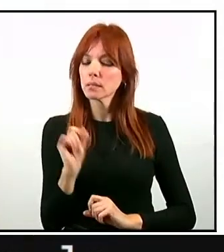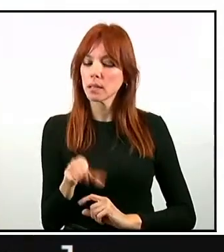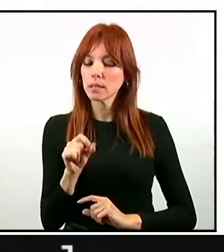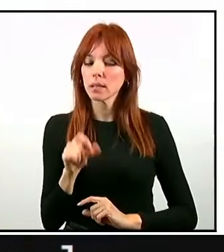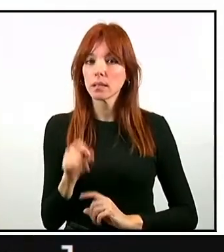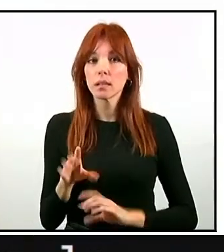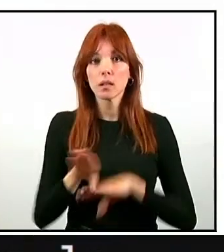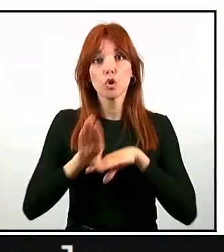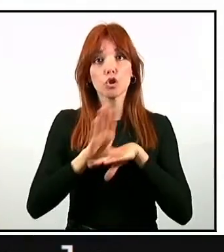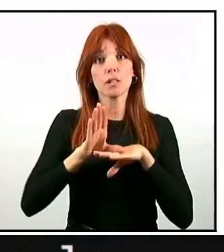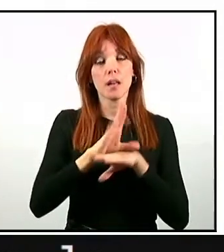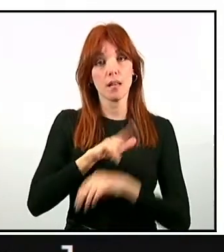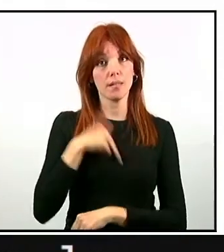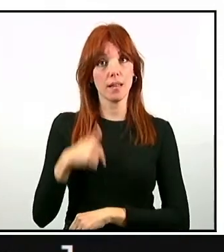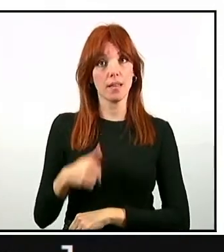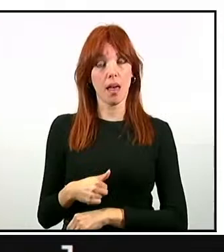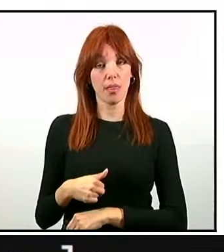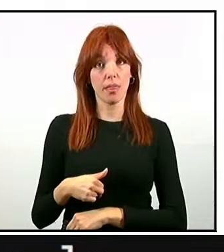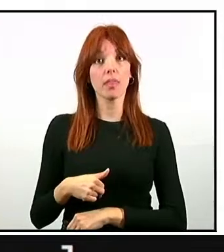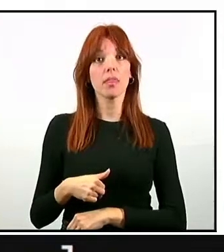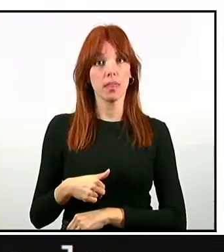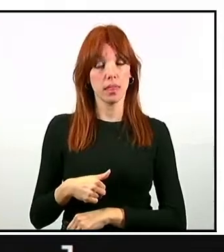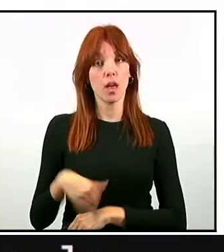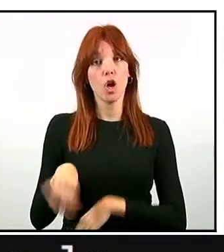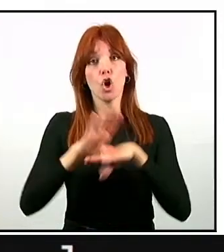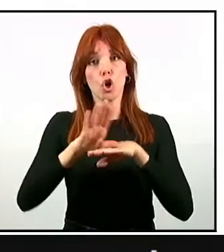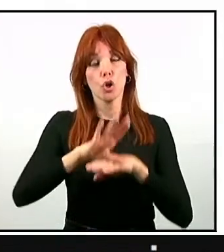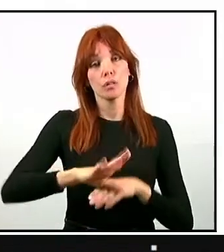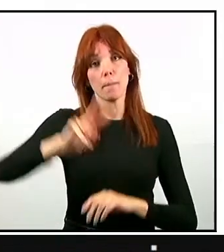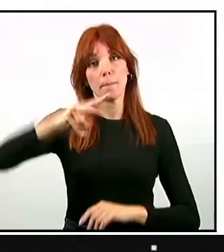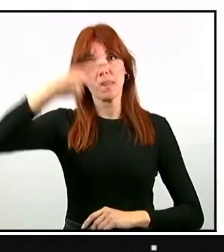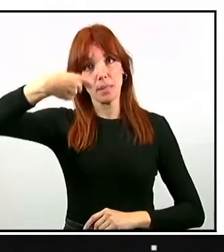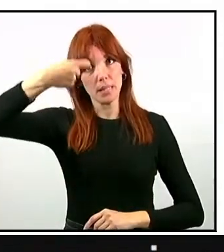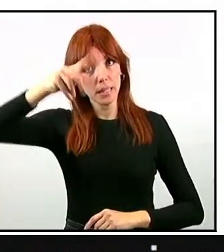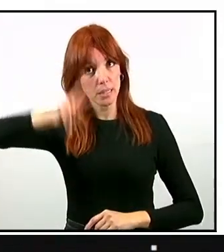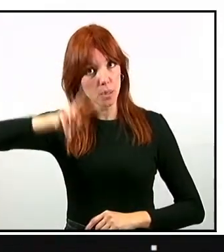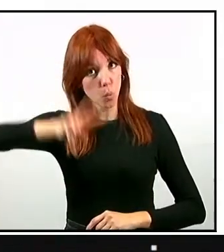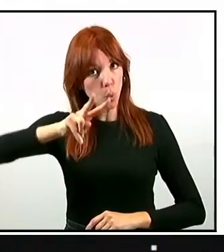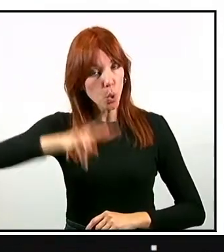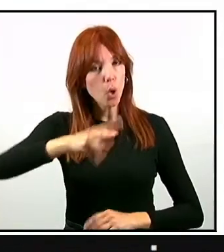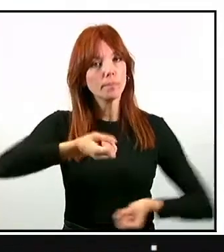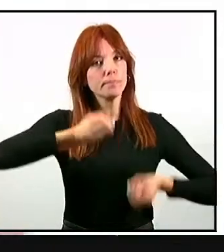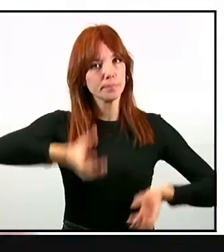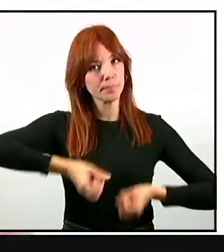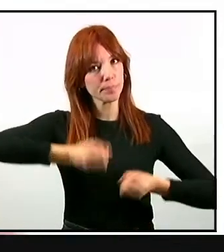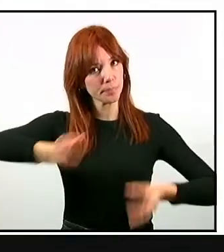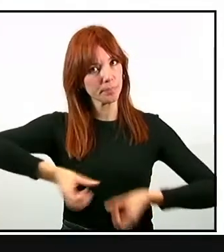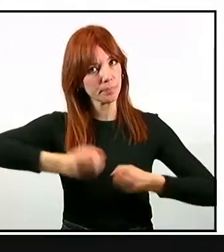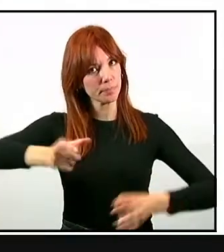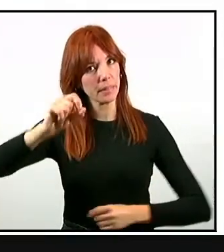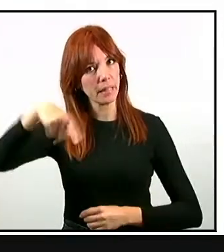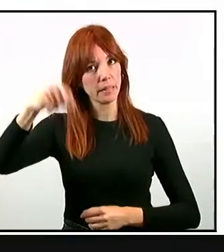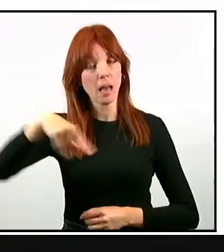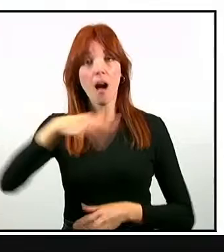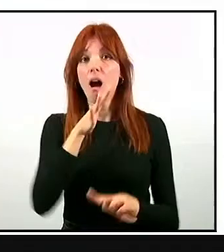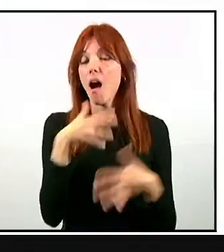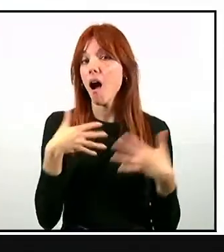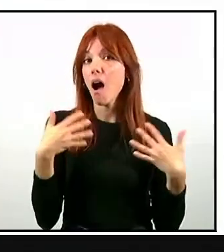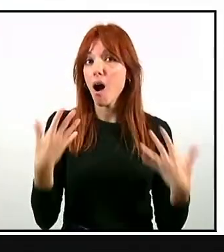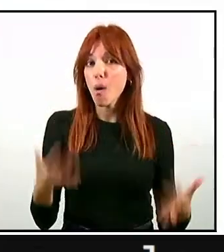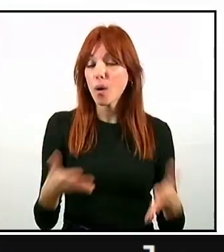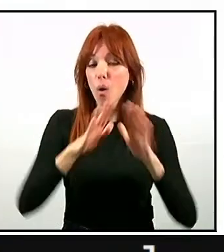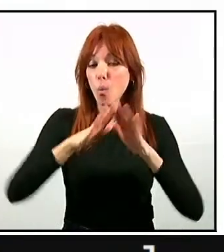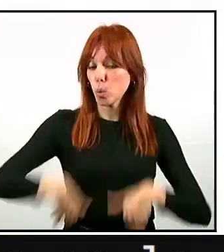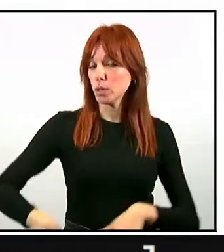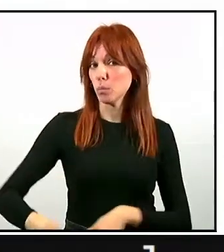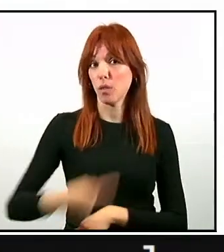de Sanidad, a través de su consejero y vicepresidente segundo, están dando información. Ahora mismo lo que tenemos es lo último que